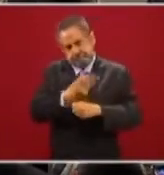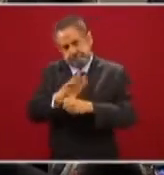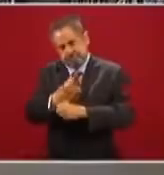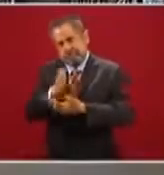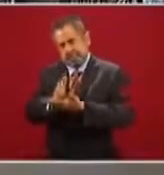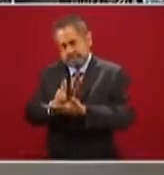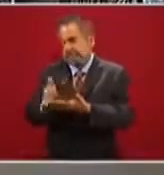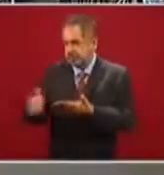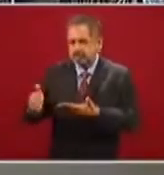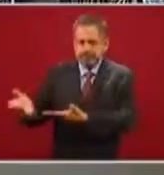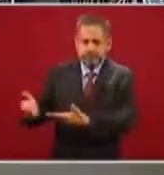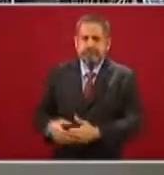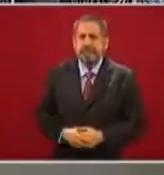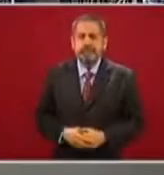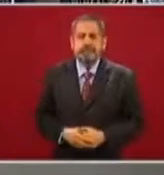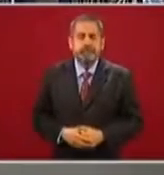Alfredo.